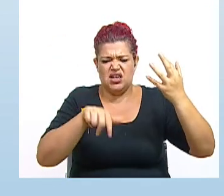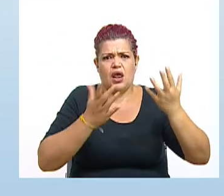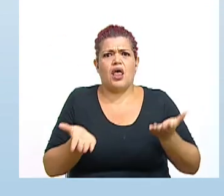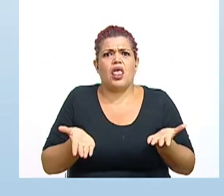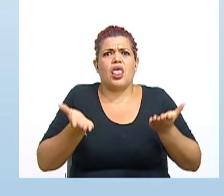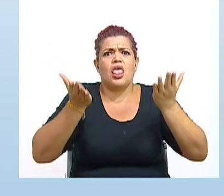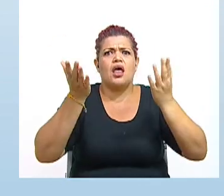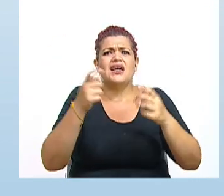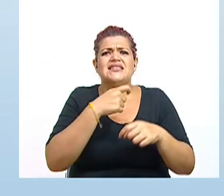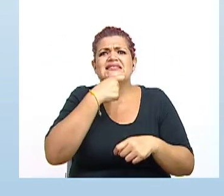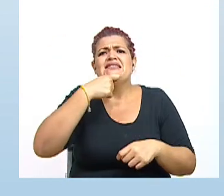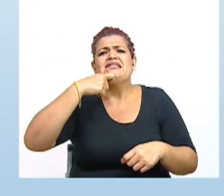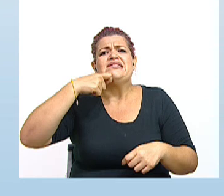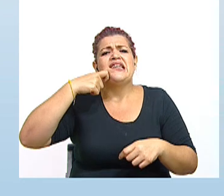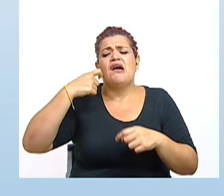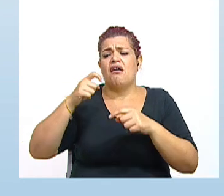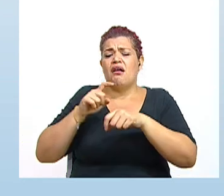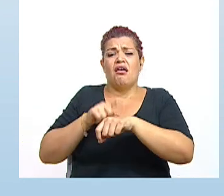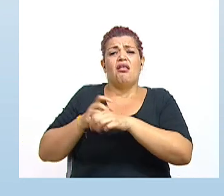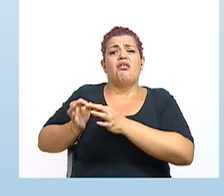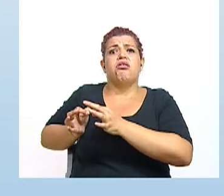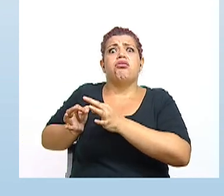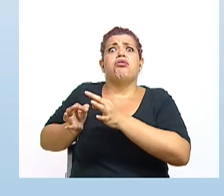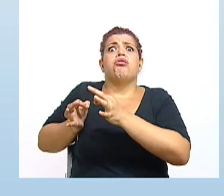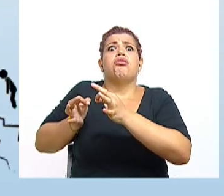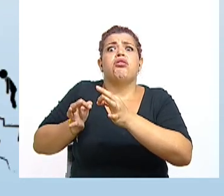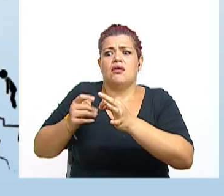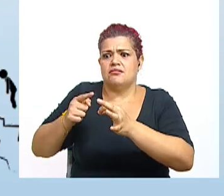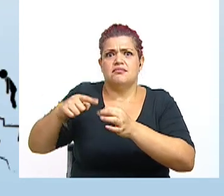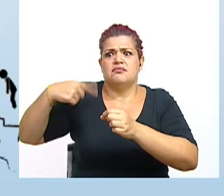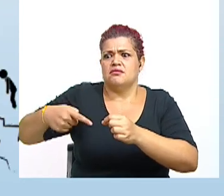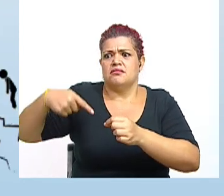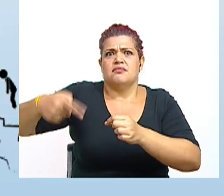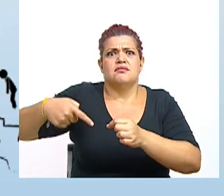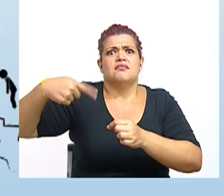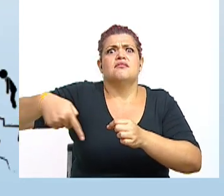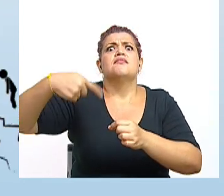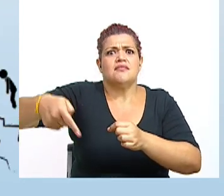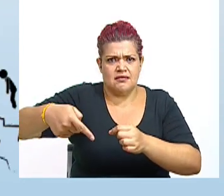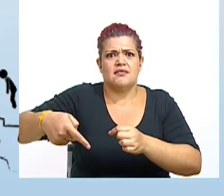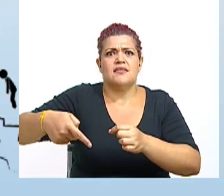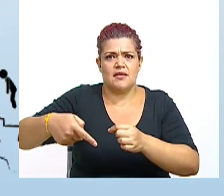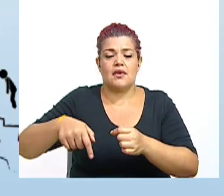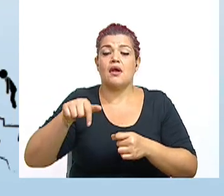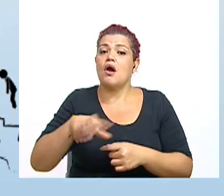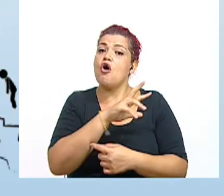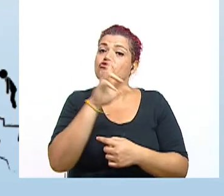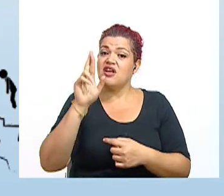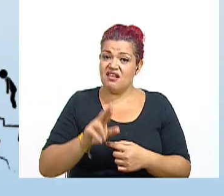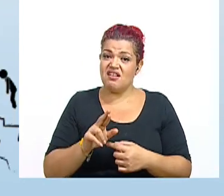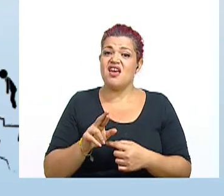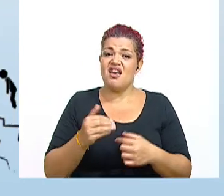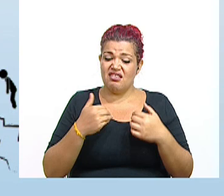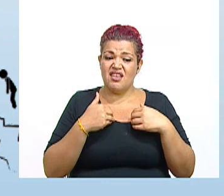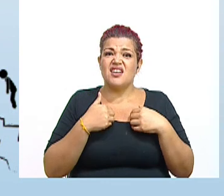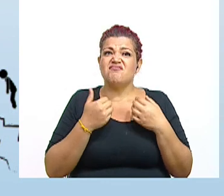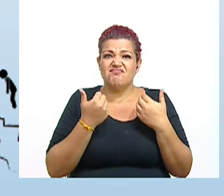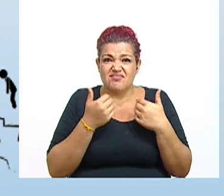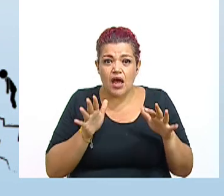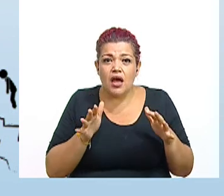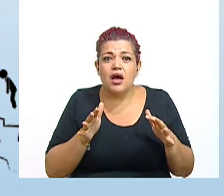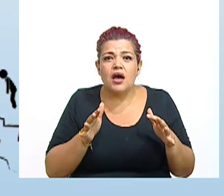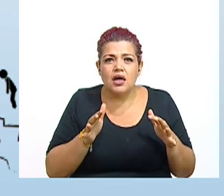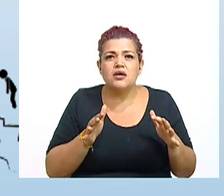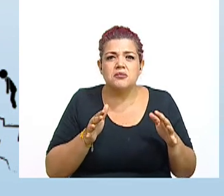a ser más largas y también con más frecuencia. En el caso de Costa Rica tenemos ciertos eventos que se han